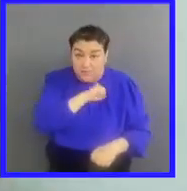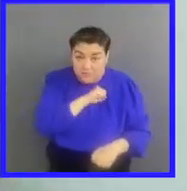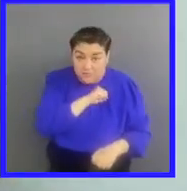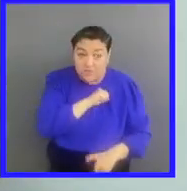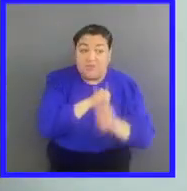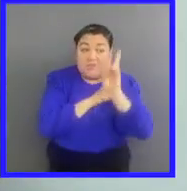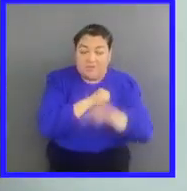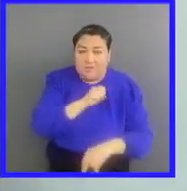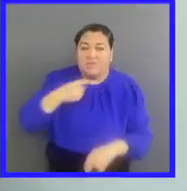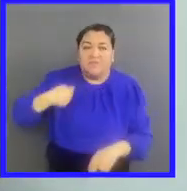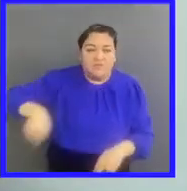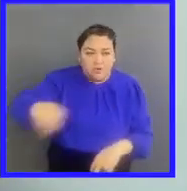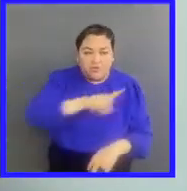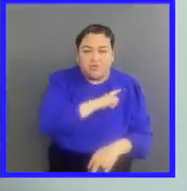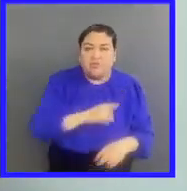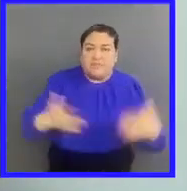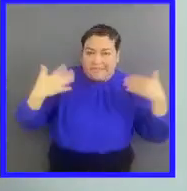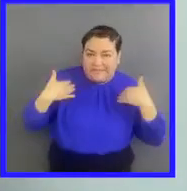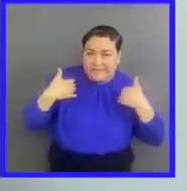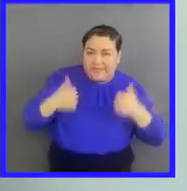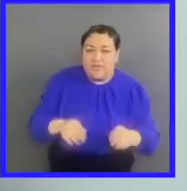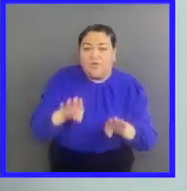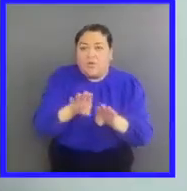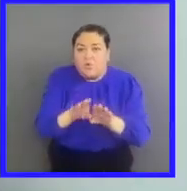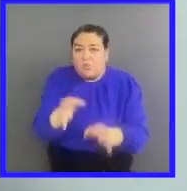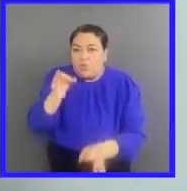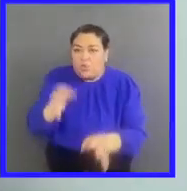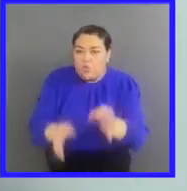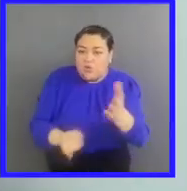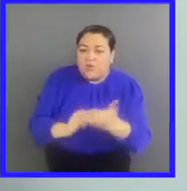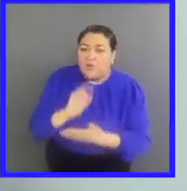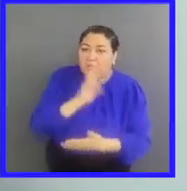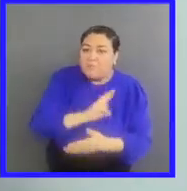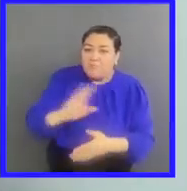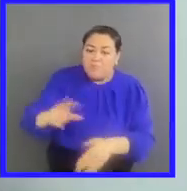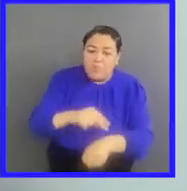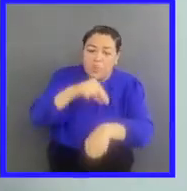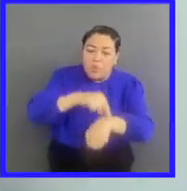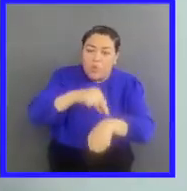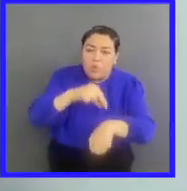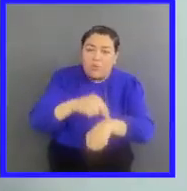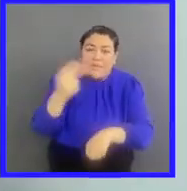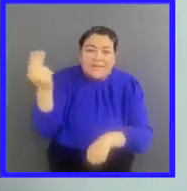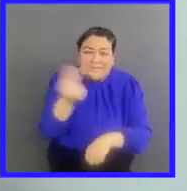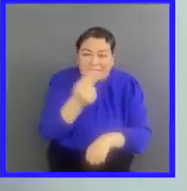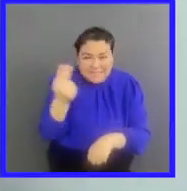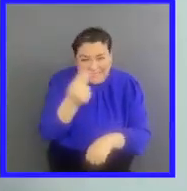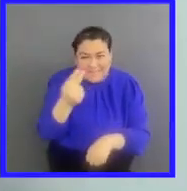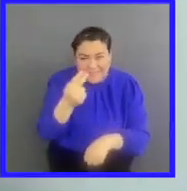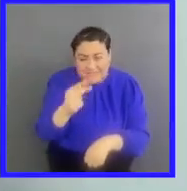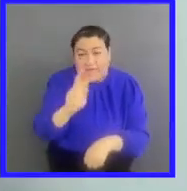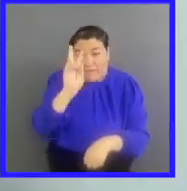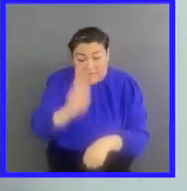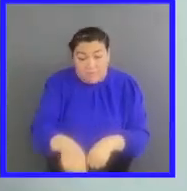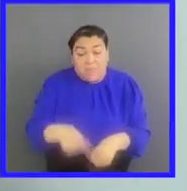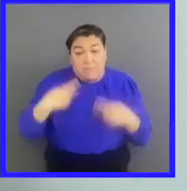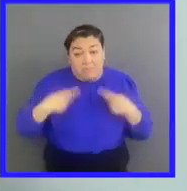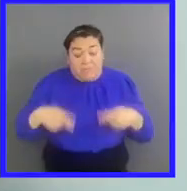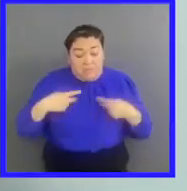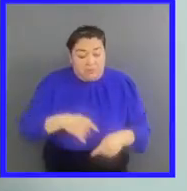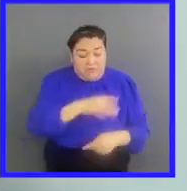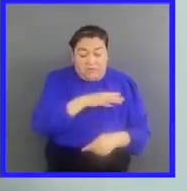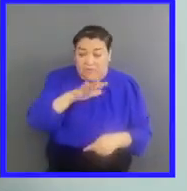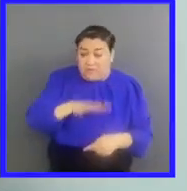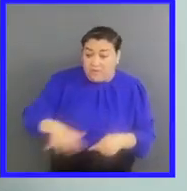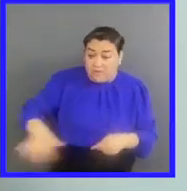el acceso a los servicios médicos mínimos indispensables que debe de tener todo trabajador con motivo